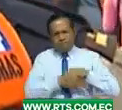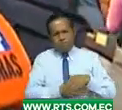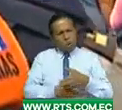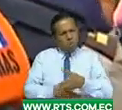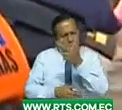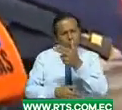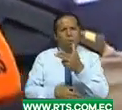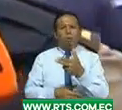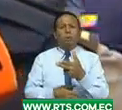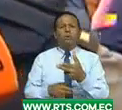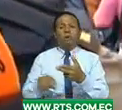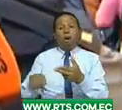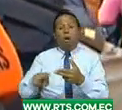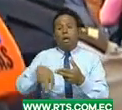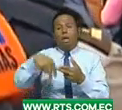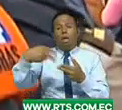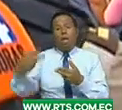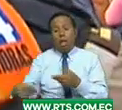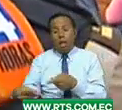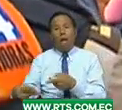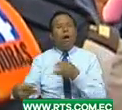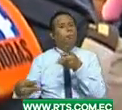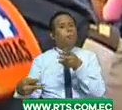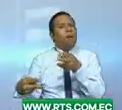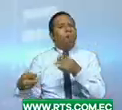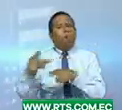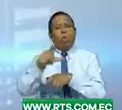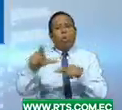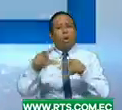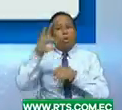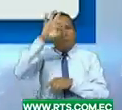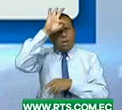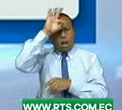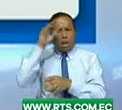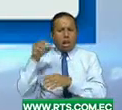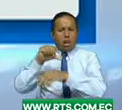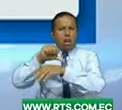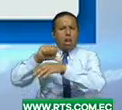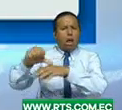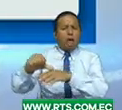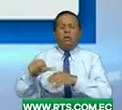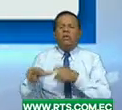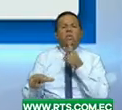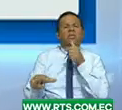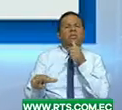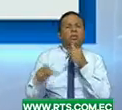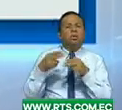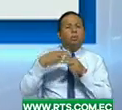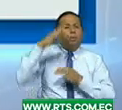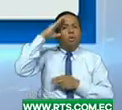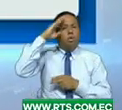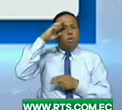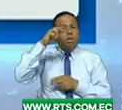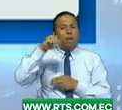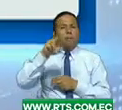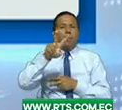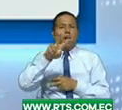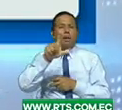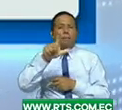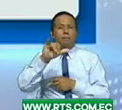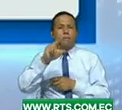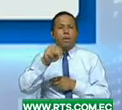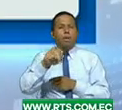momento está siendo intervenido directamente en esta clínica de salud. El policía herido es el cabo segundo Melvin David Matute Cordero,